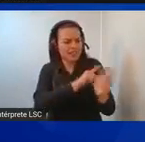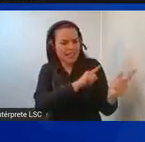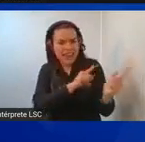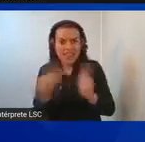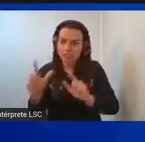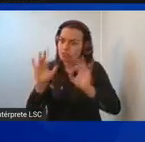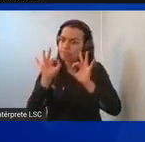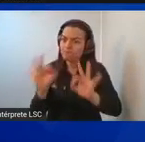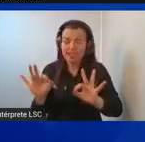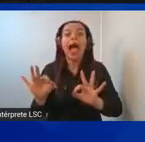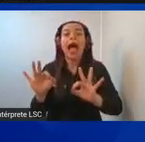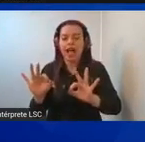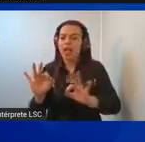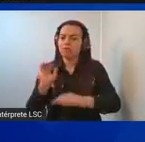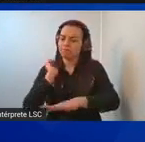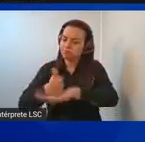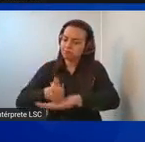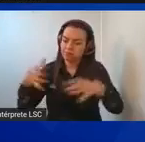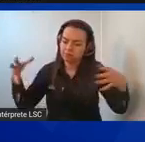el consejo rápidamente.